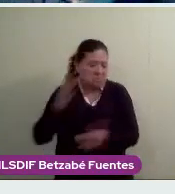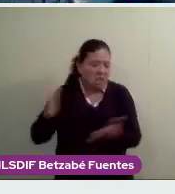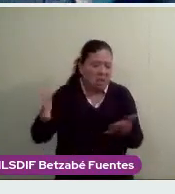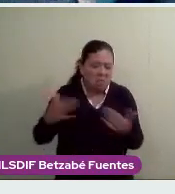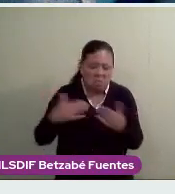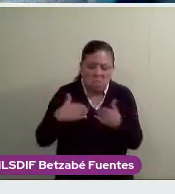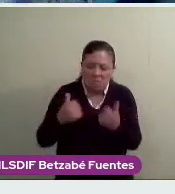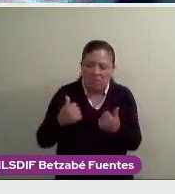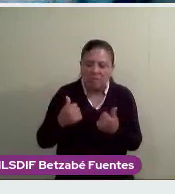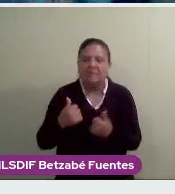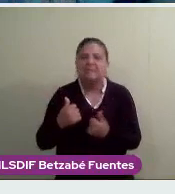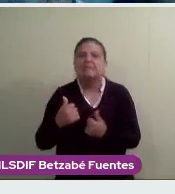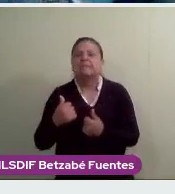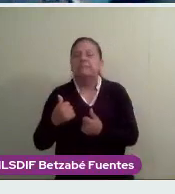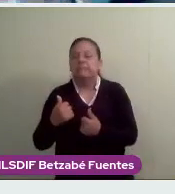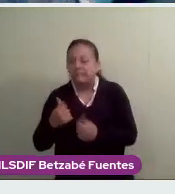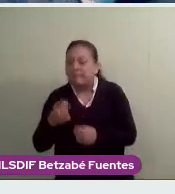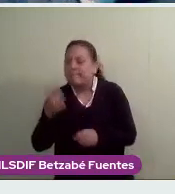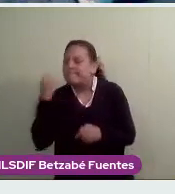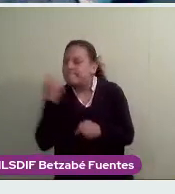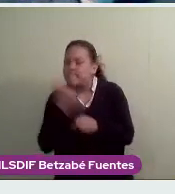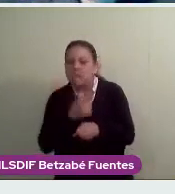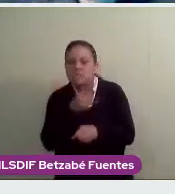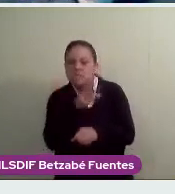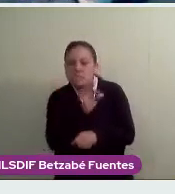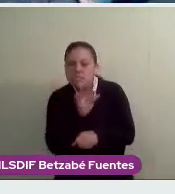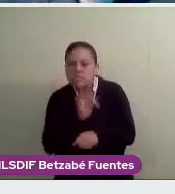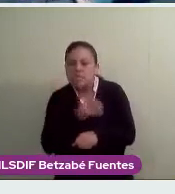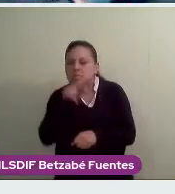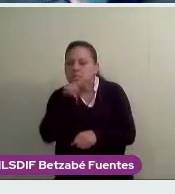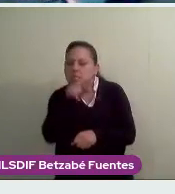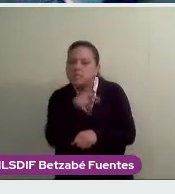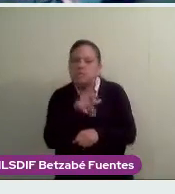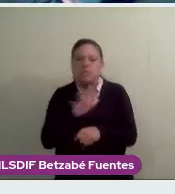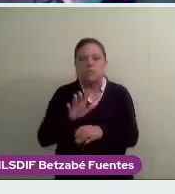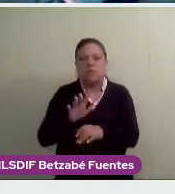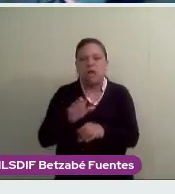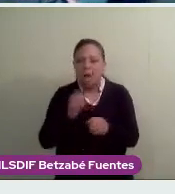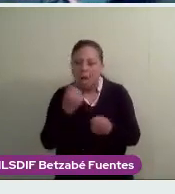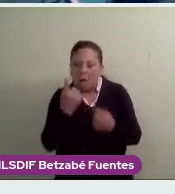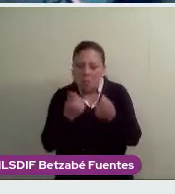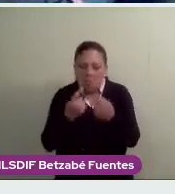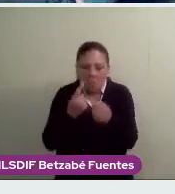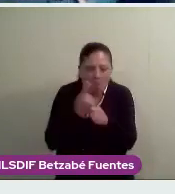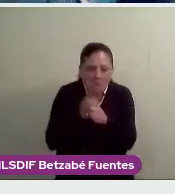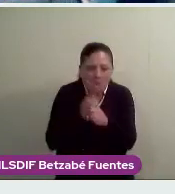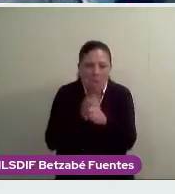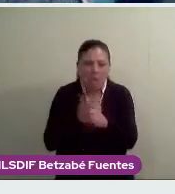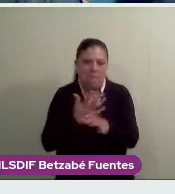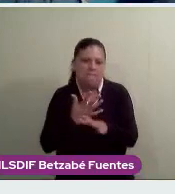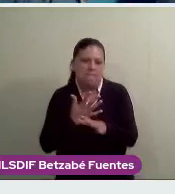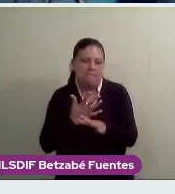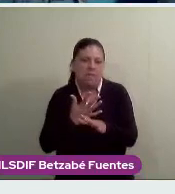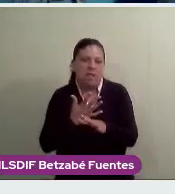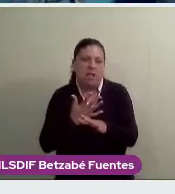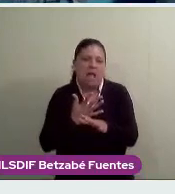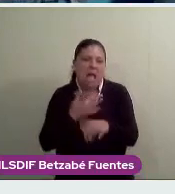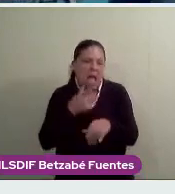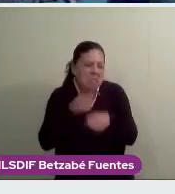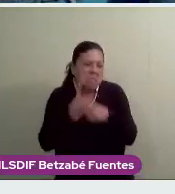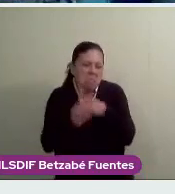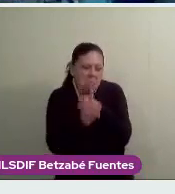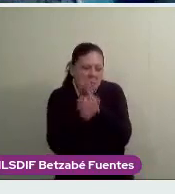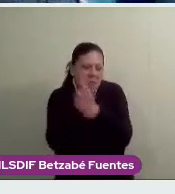¿no? Entonces, estos son como preguntas, ¿no? Que se les hacen a las personas con probable alexitimia. Puede haber un pensamiento